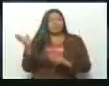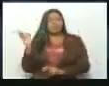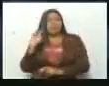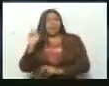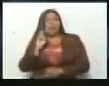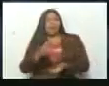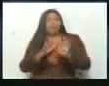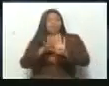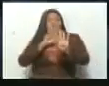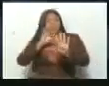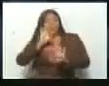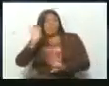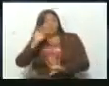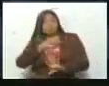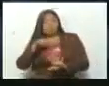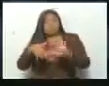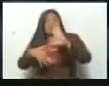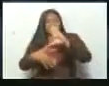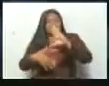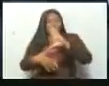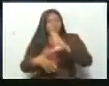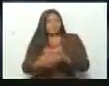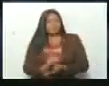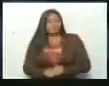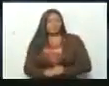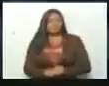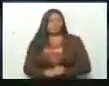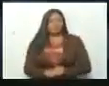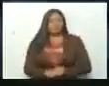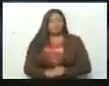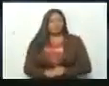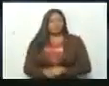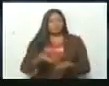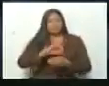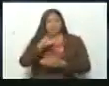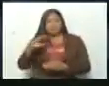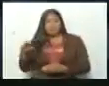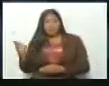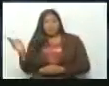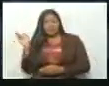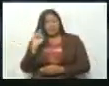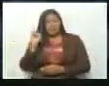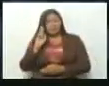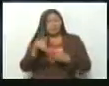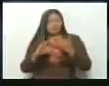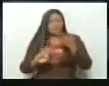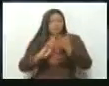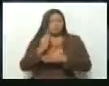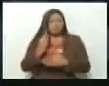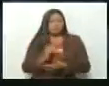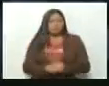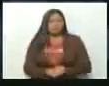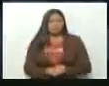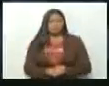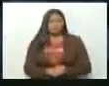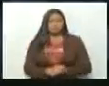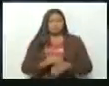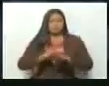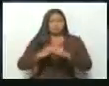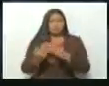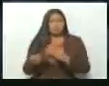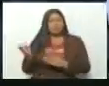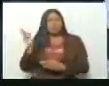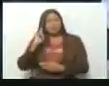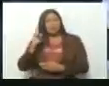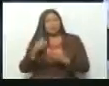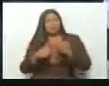mayoría de los países de nuestra América Latina y del Caribe, la radio es fundamental. Porque la radio